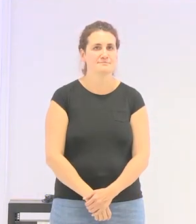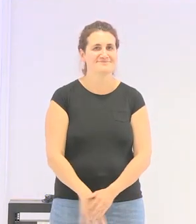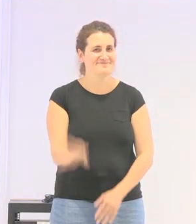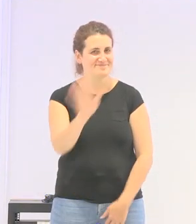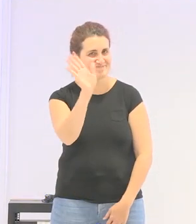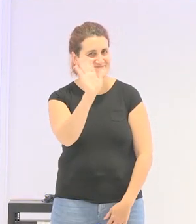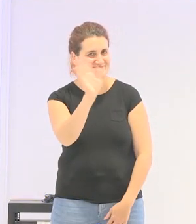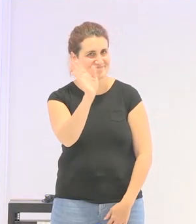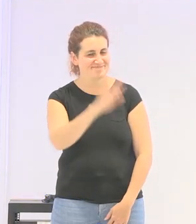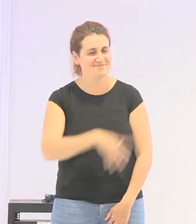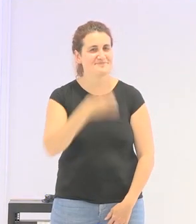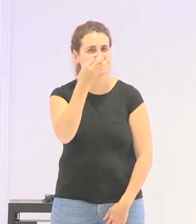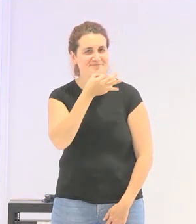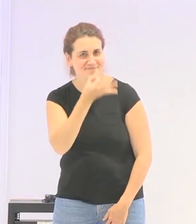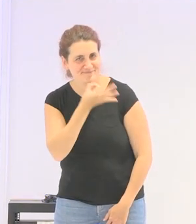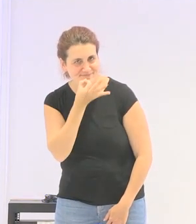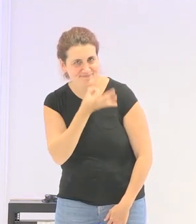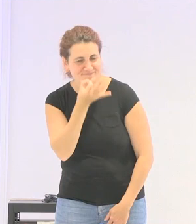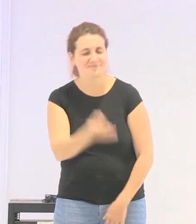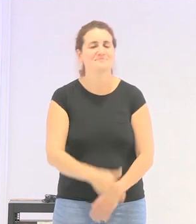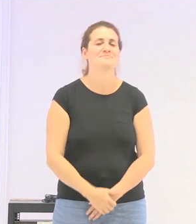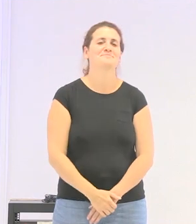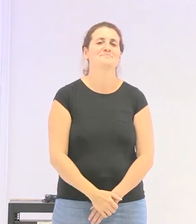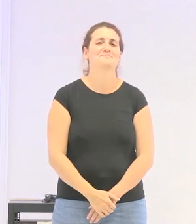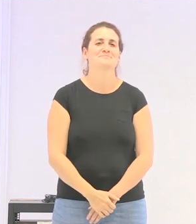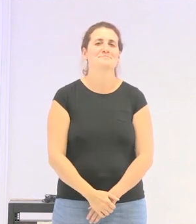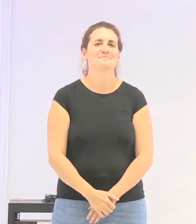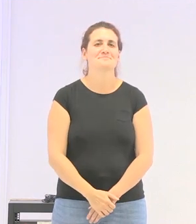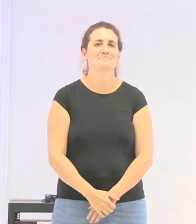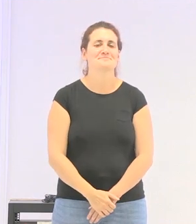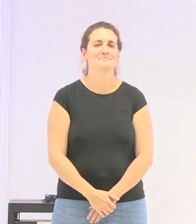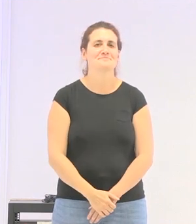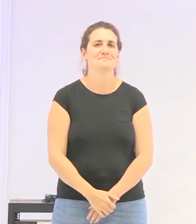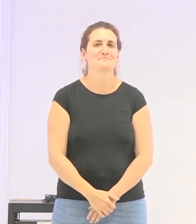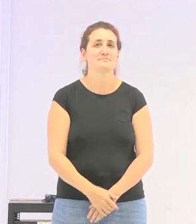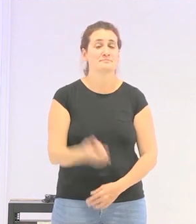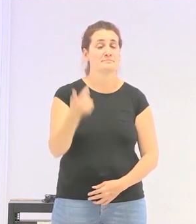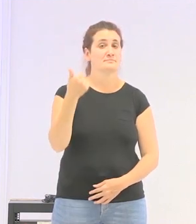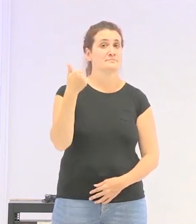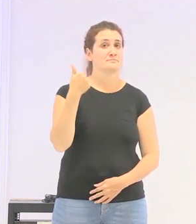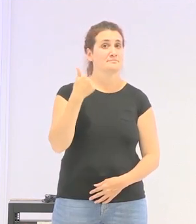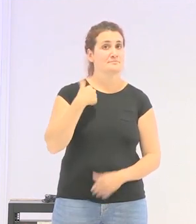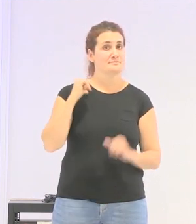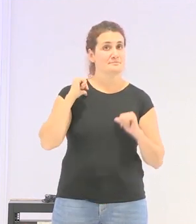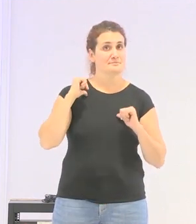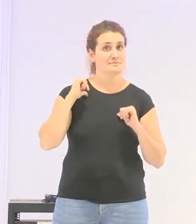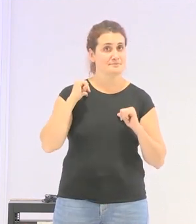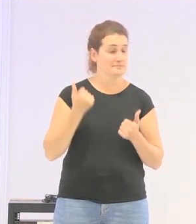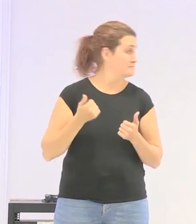Kaixo, arratsalde on, eta bueno, ni hasiko naiz eskerrak